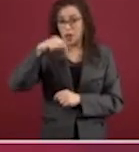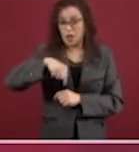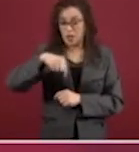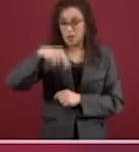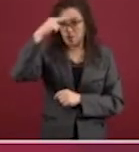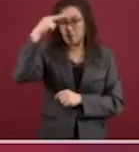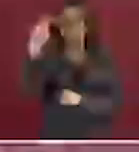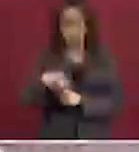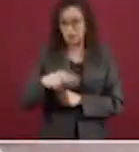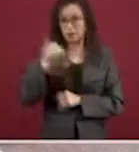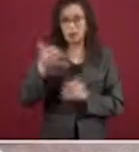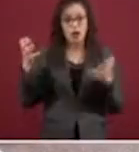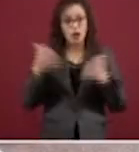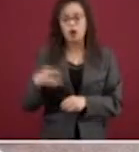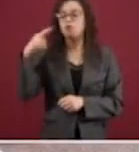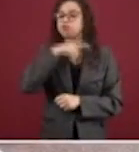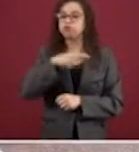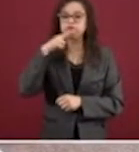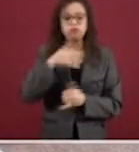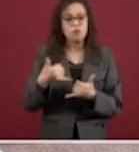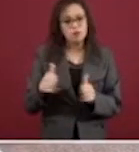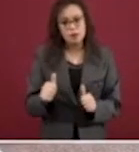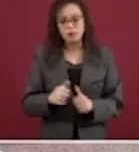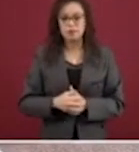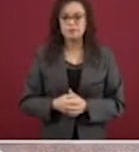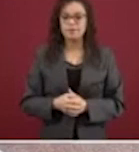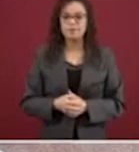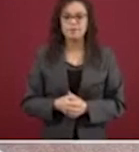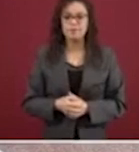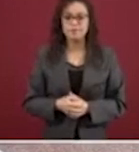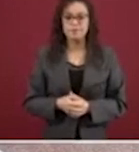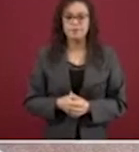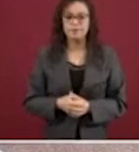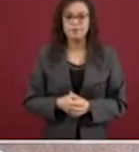pronto. Por eso estamos